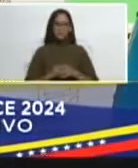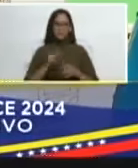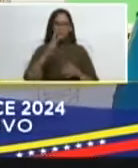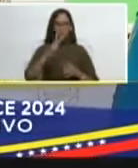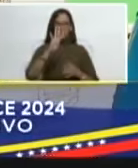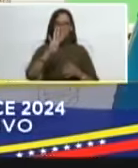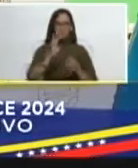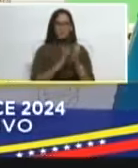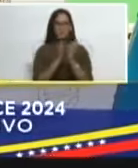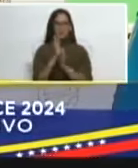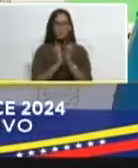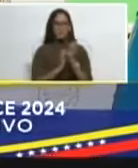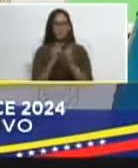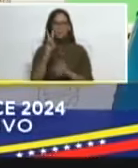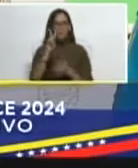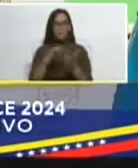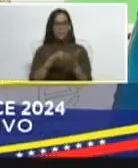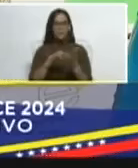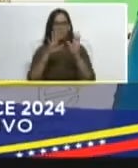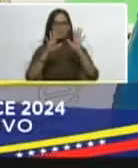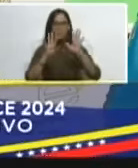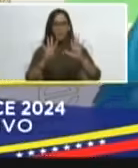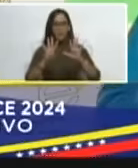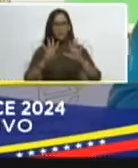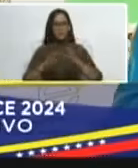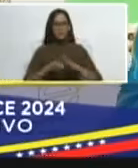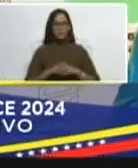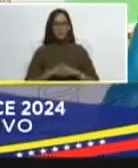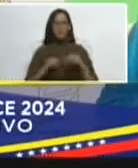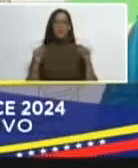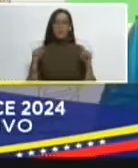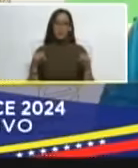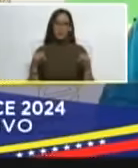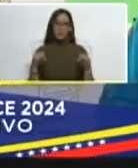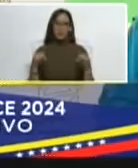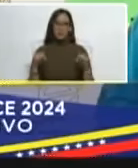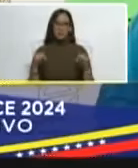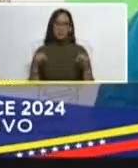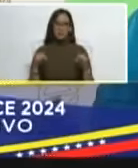24 de abril 2019. Y hoy,